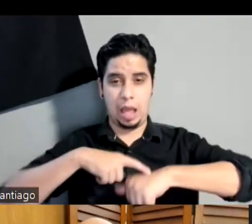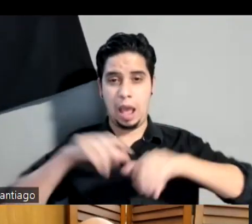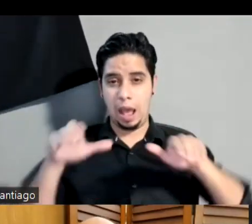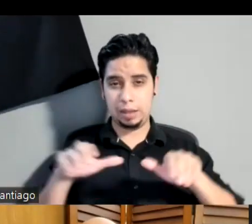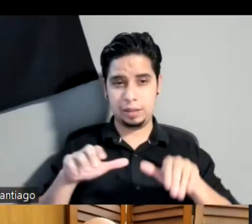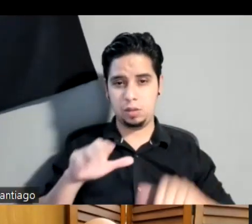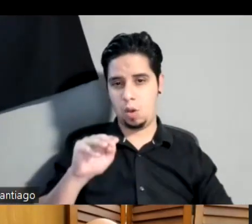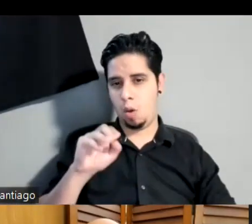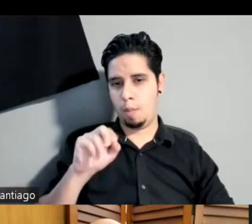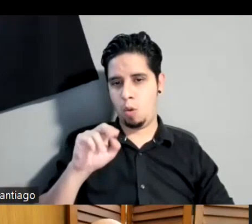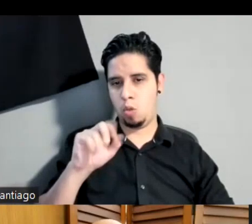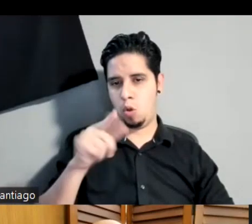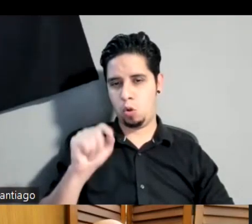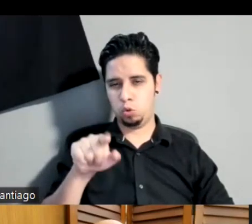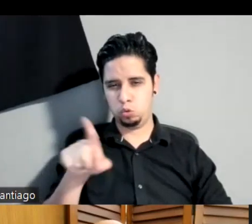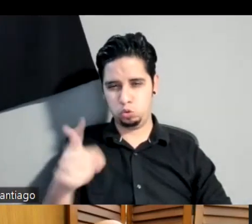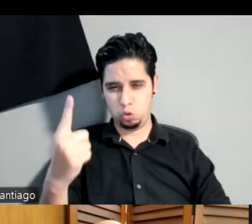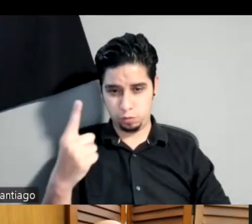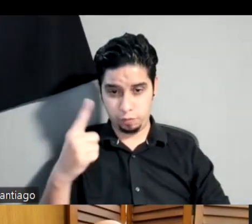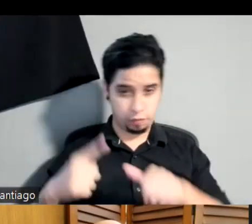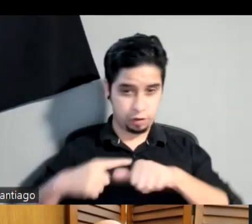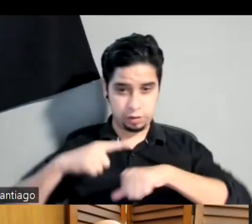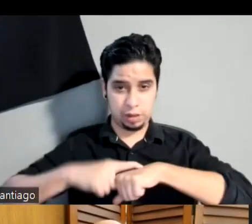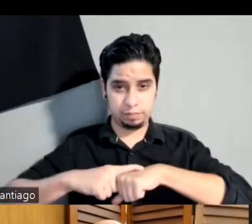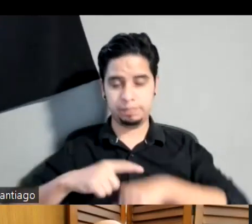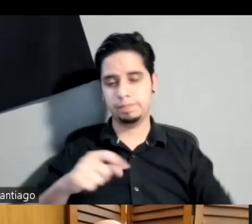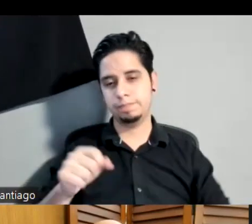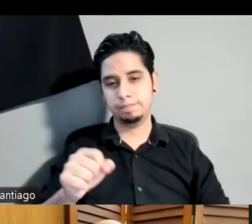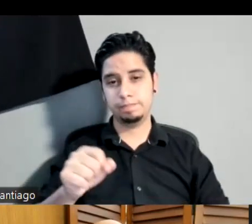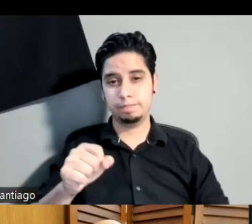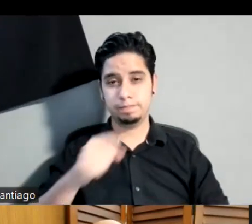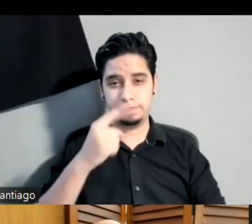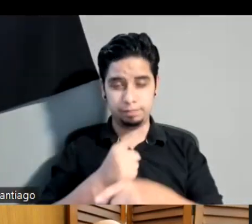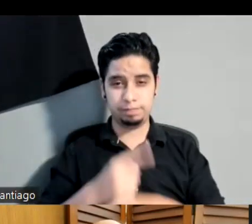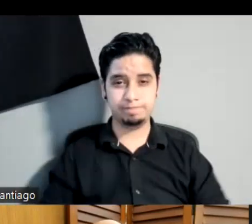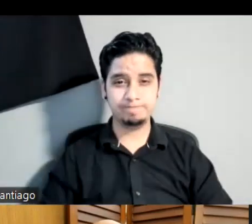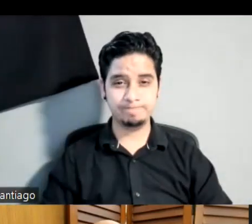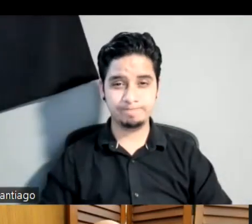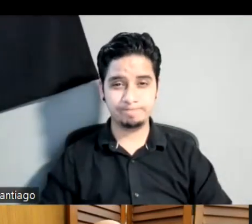estando solito en el escenario zumbándote. Sí, mucho tiempo, sí.